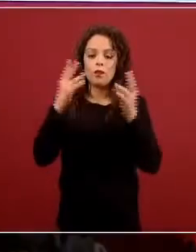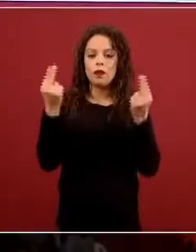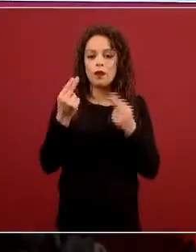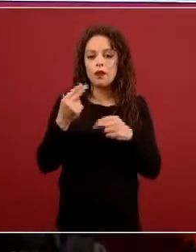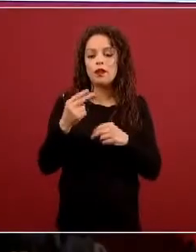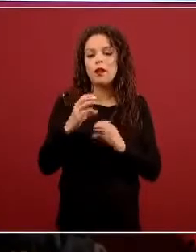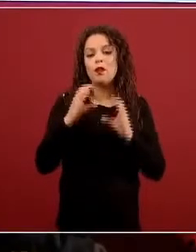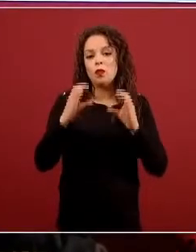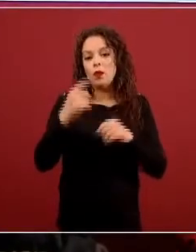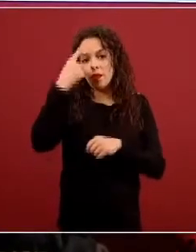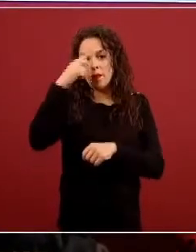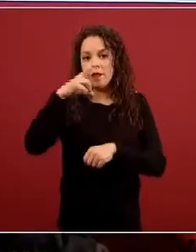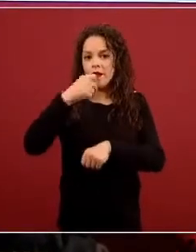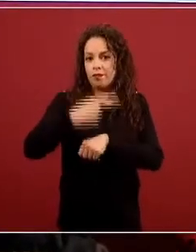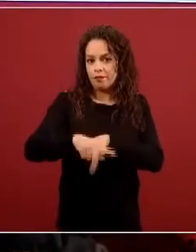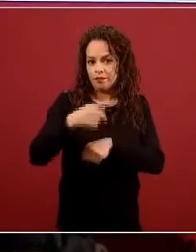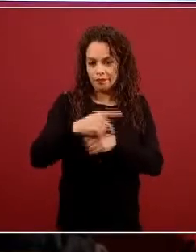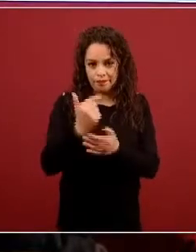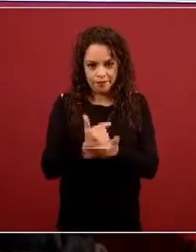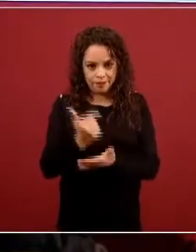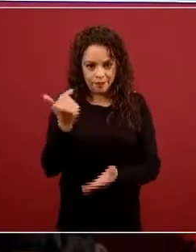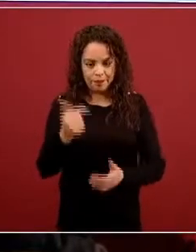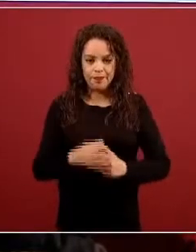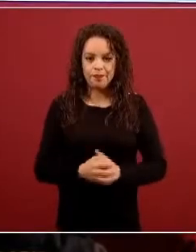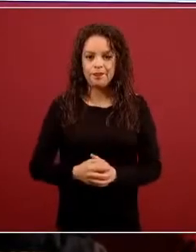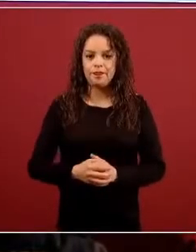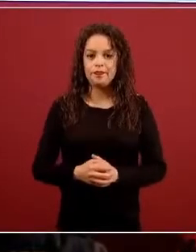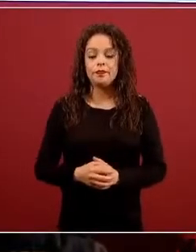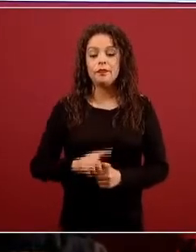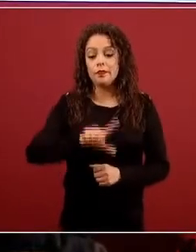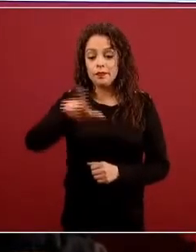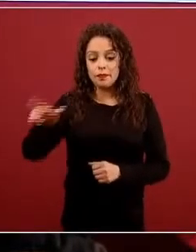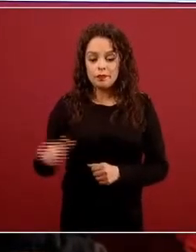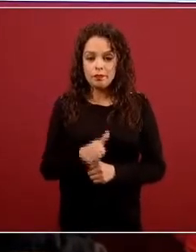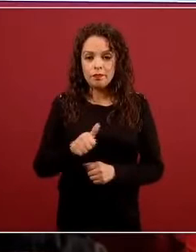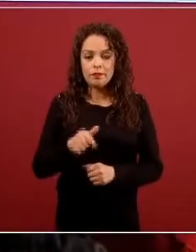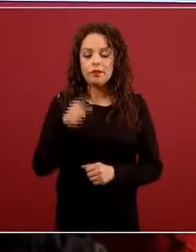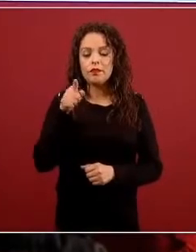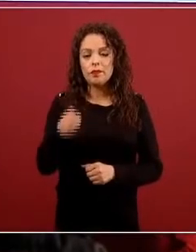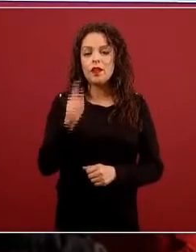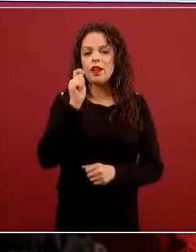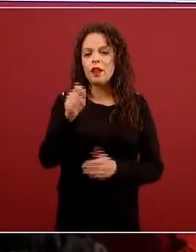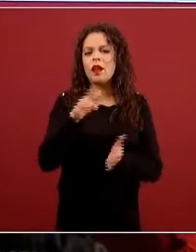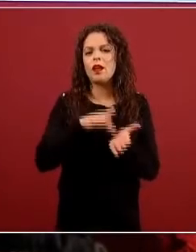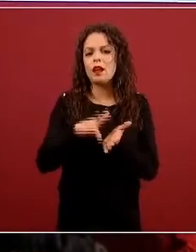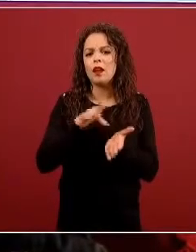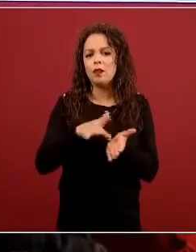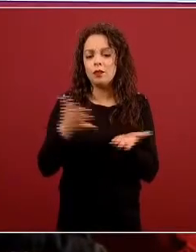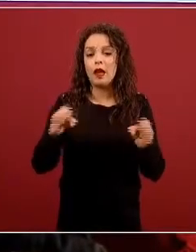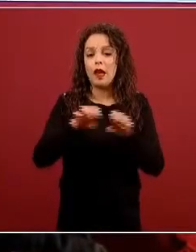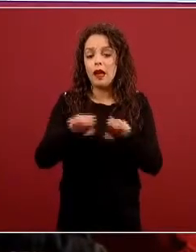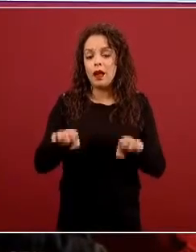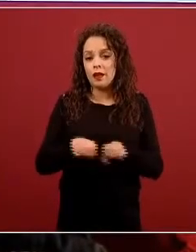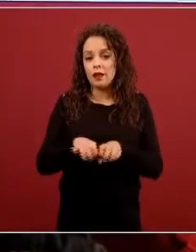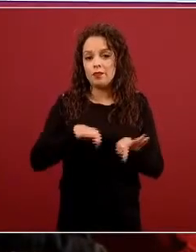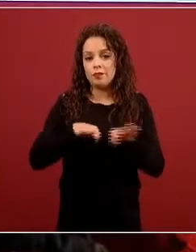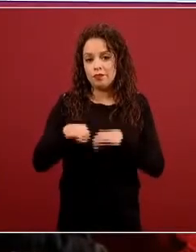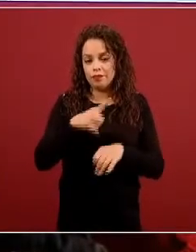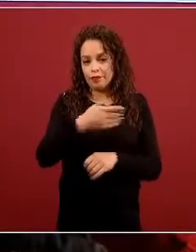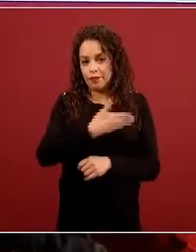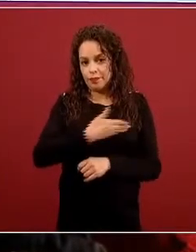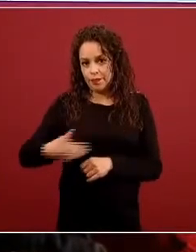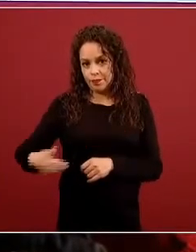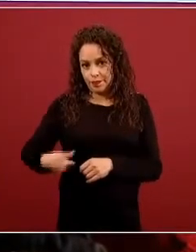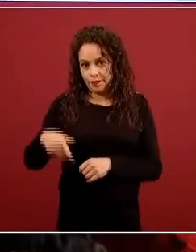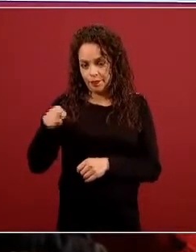teniendo. Y después, efectivamente, con el apoyo de vocería de Presidencia de la República, se convirtió esto en una página específica, en un